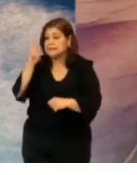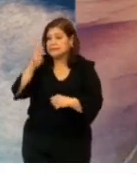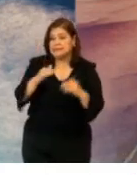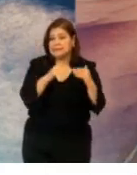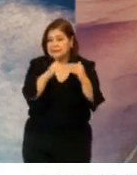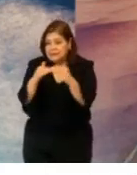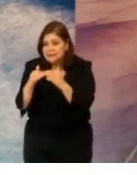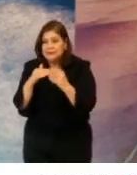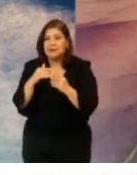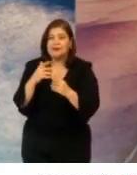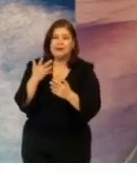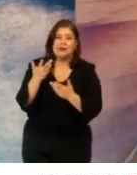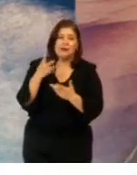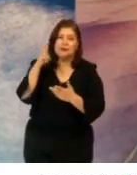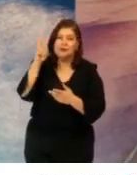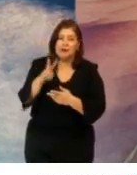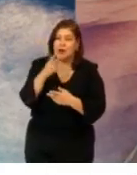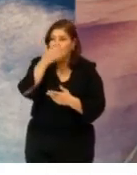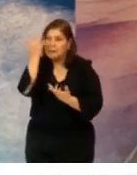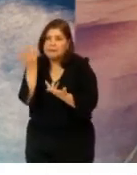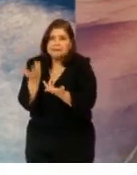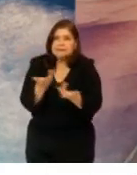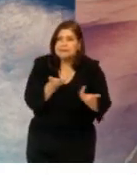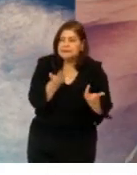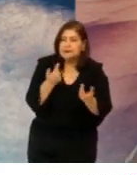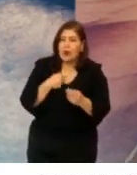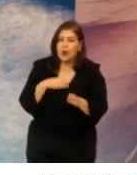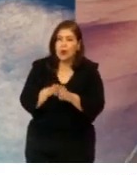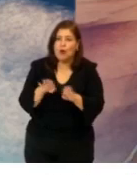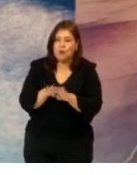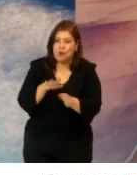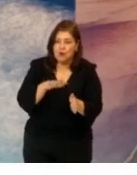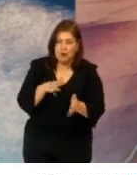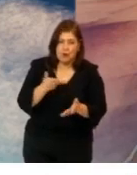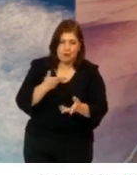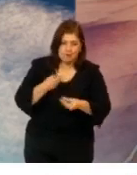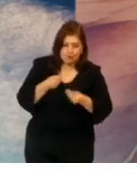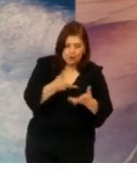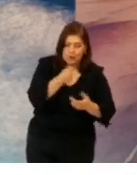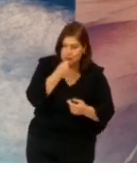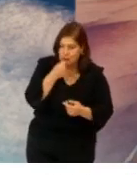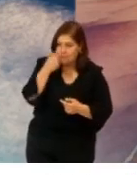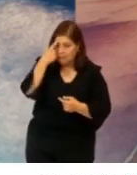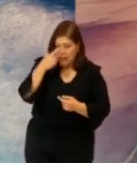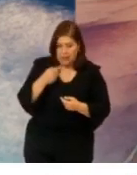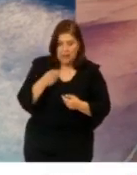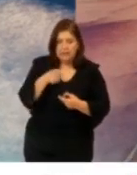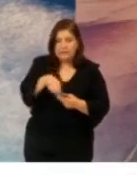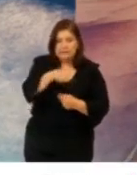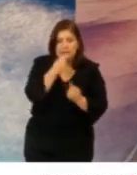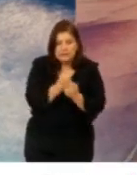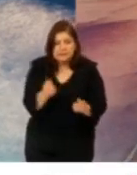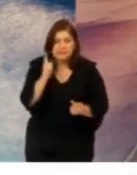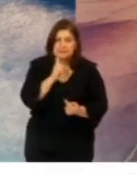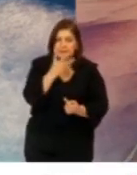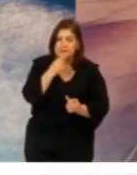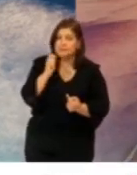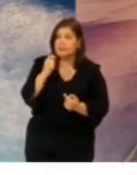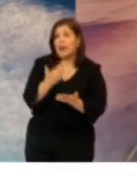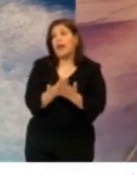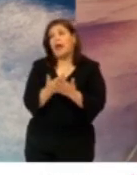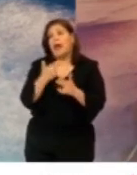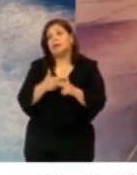son y que no saben bien cómo serlo, pues ¿cómo logramos que las niñas y los niños, no podemos esperar que tengan 18